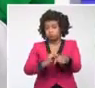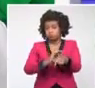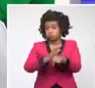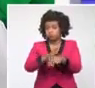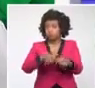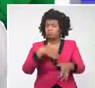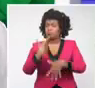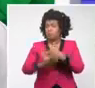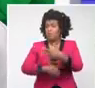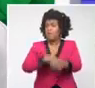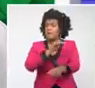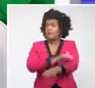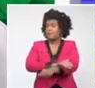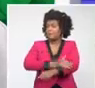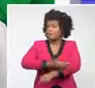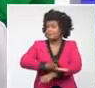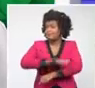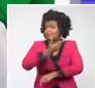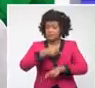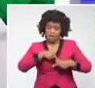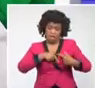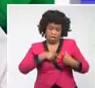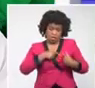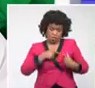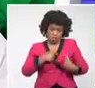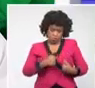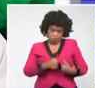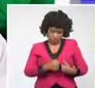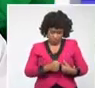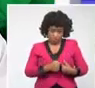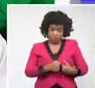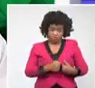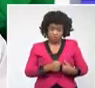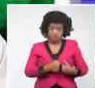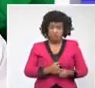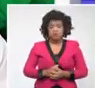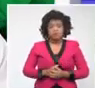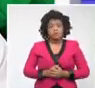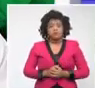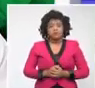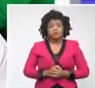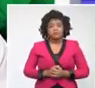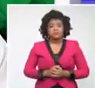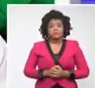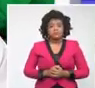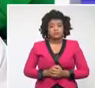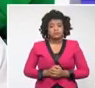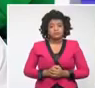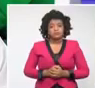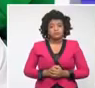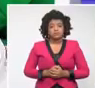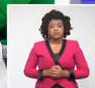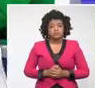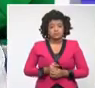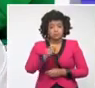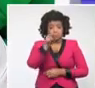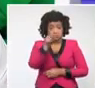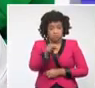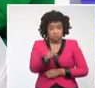arterial, cardiopatía isquémica como comorbilidades que padecía. Este